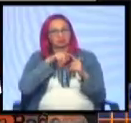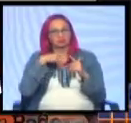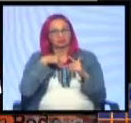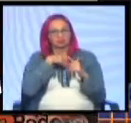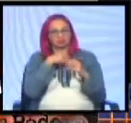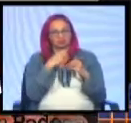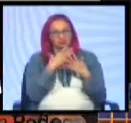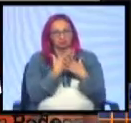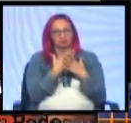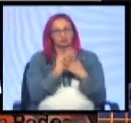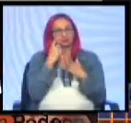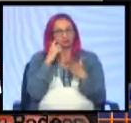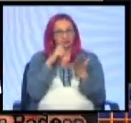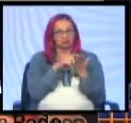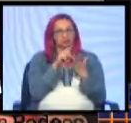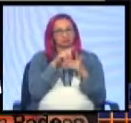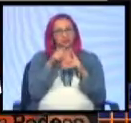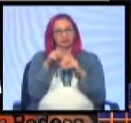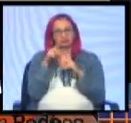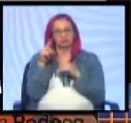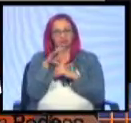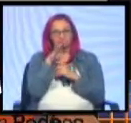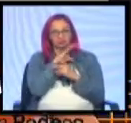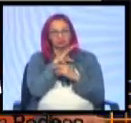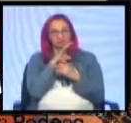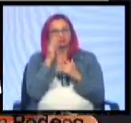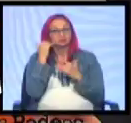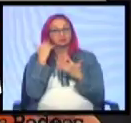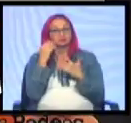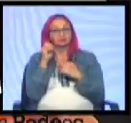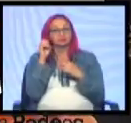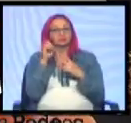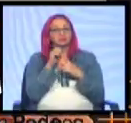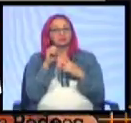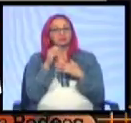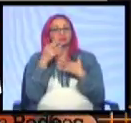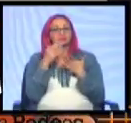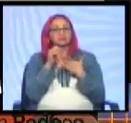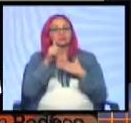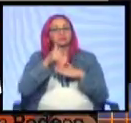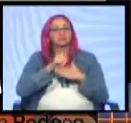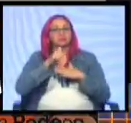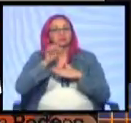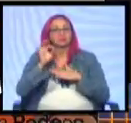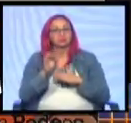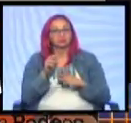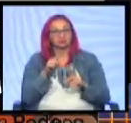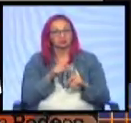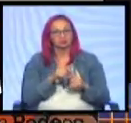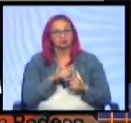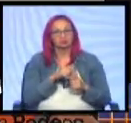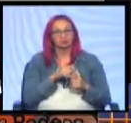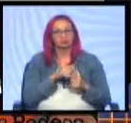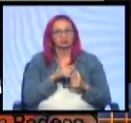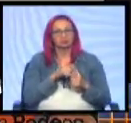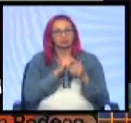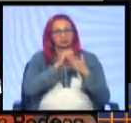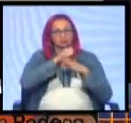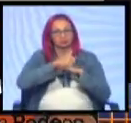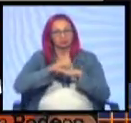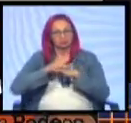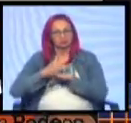Ministerio Público, de la Fiscalía y una serie de policías, con la finalidad de establecerlas de manera acorde.